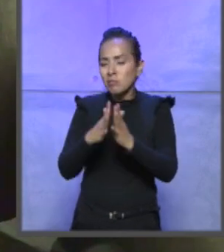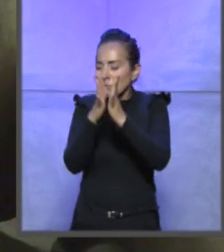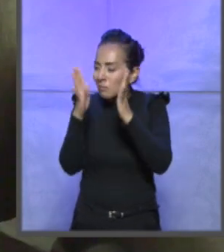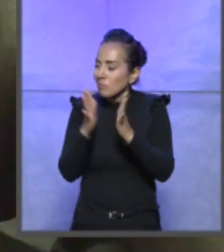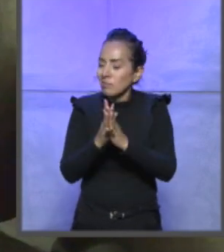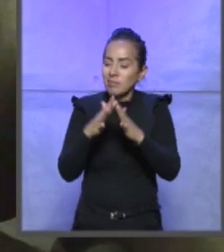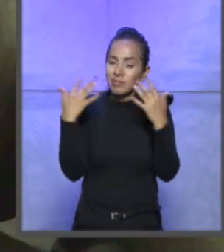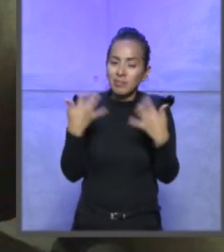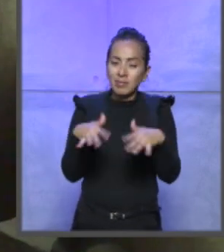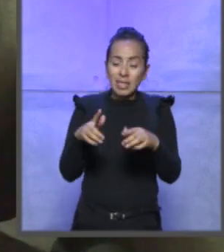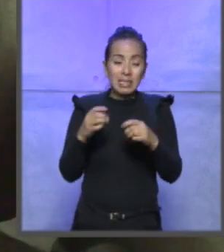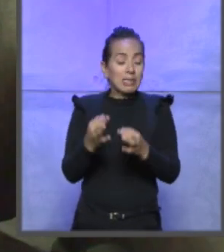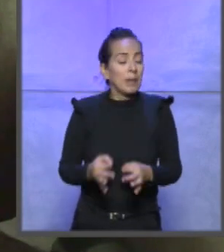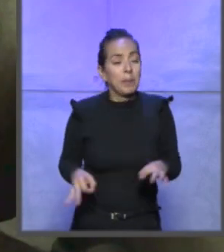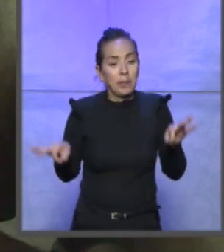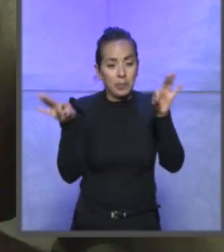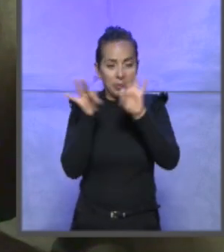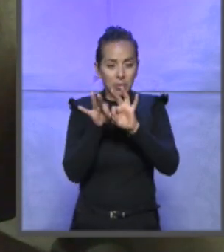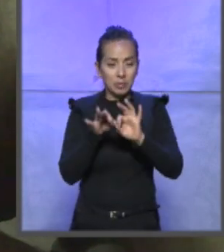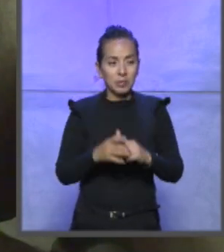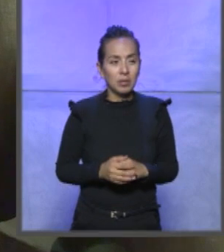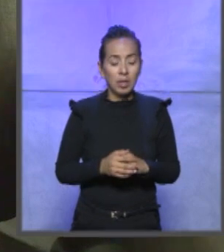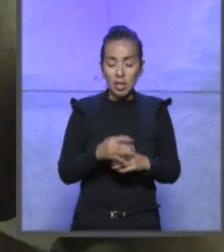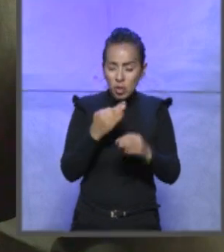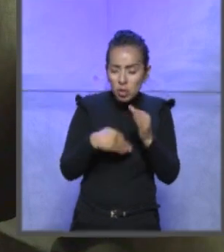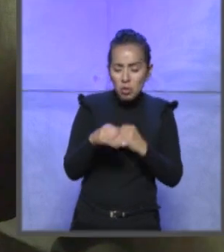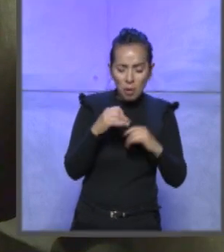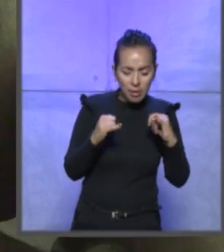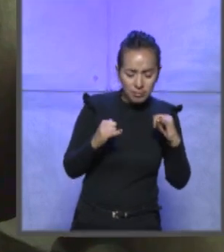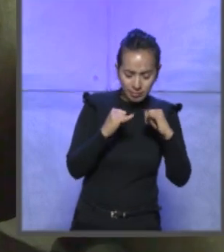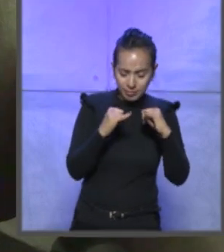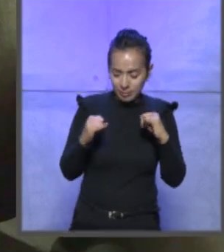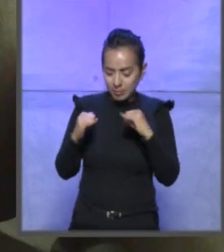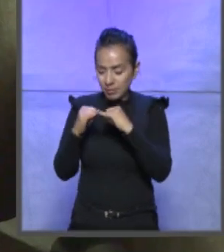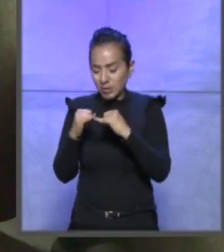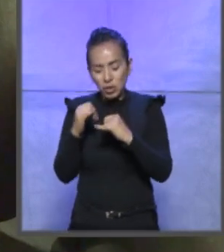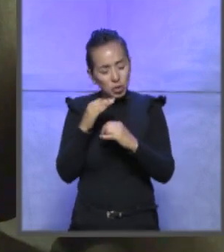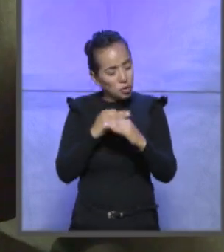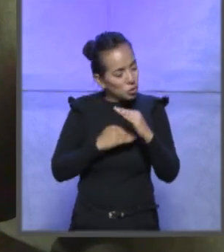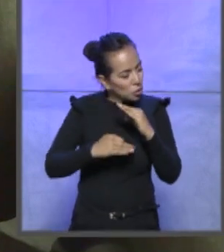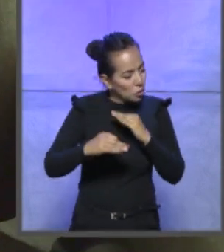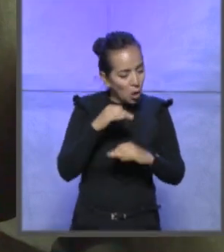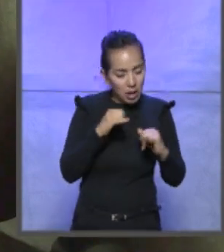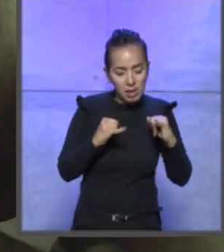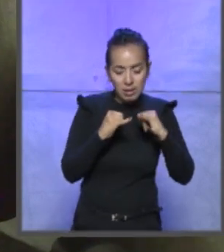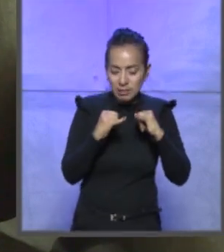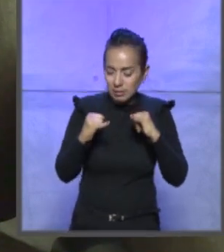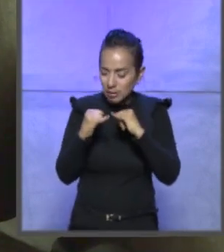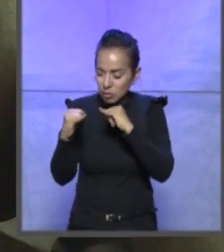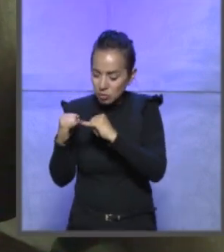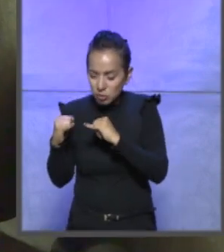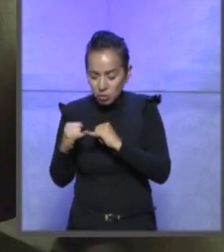que de verdad es trascendental, es muy importante que todas las instituciones, todas, absolutamente todas